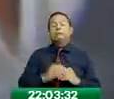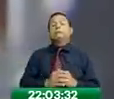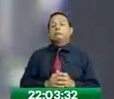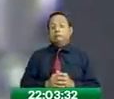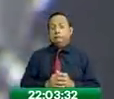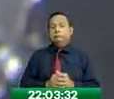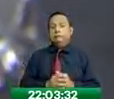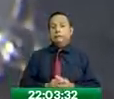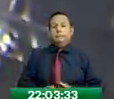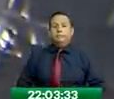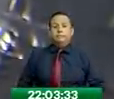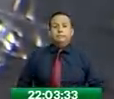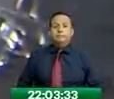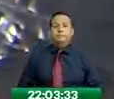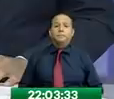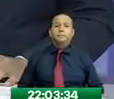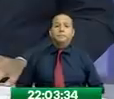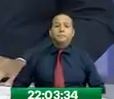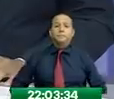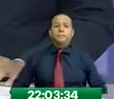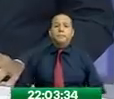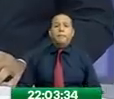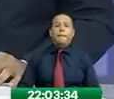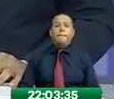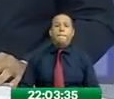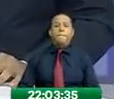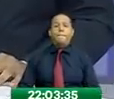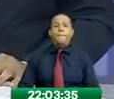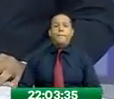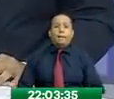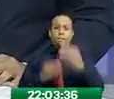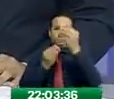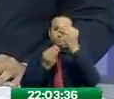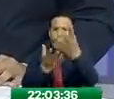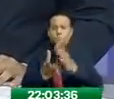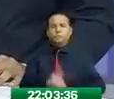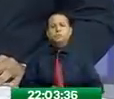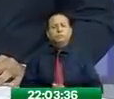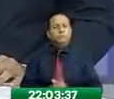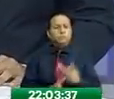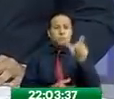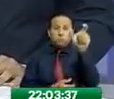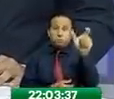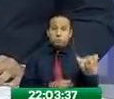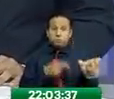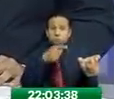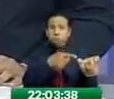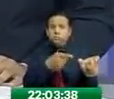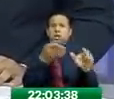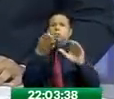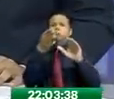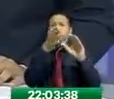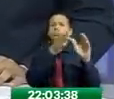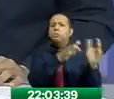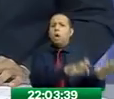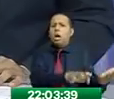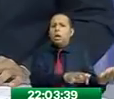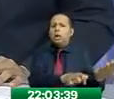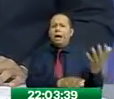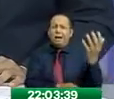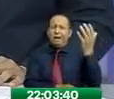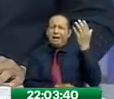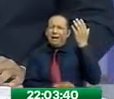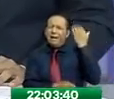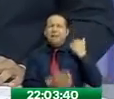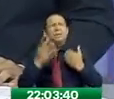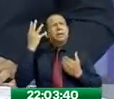Jorge Salazar. Y ahora les informamos que hallan sin vida un hombre que estaba desaparecido desde hace varios días en la provincia